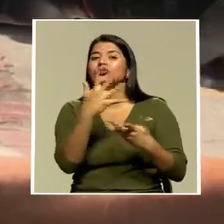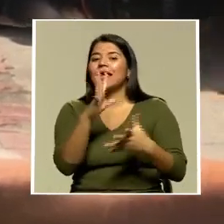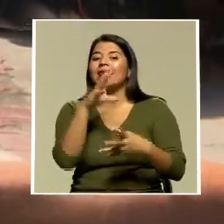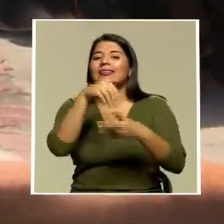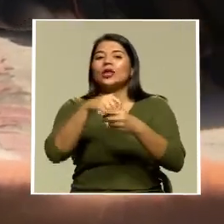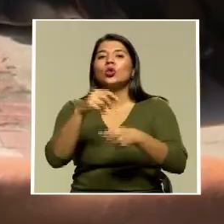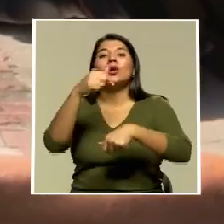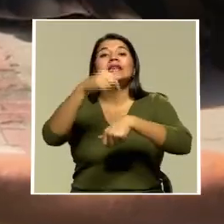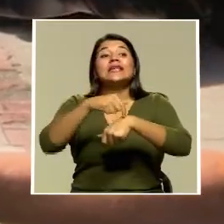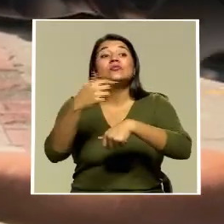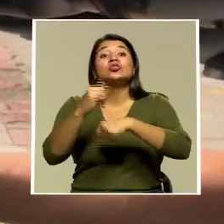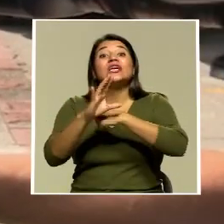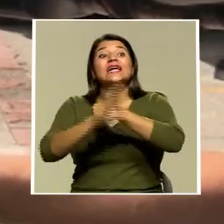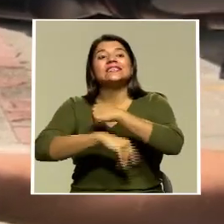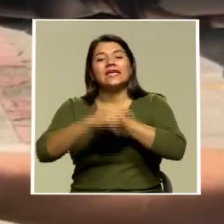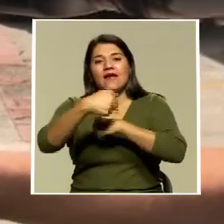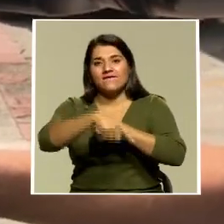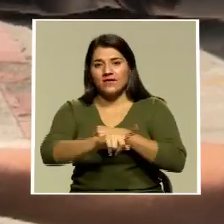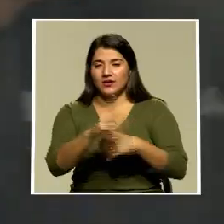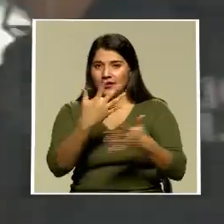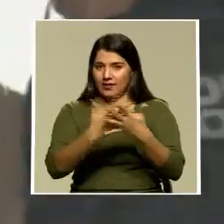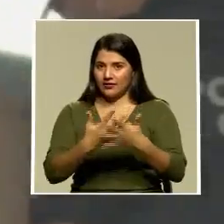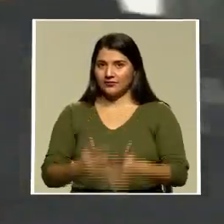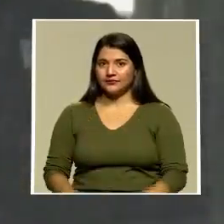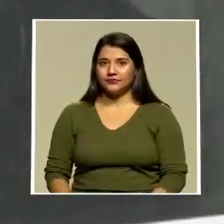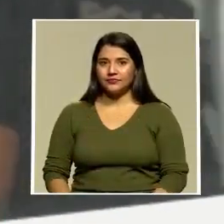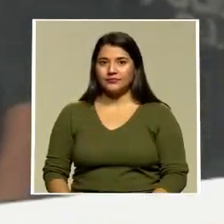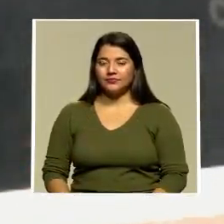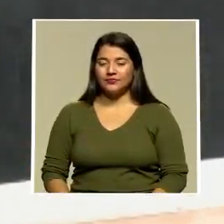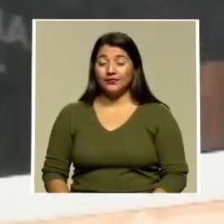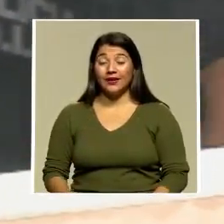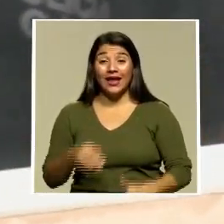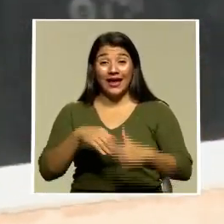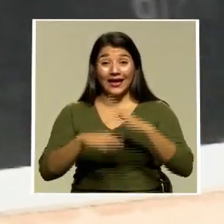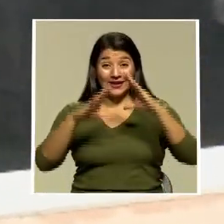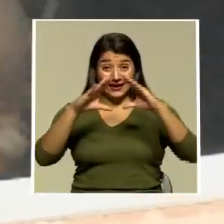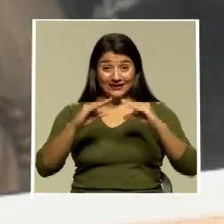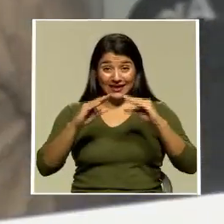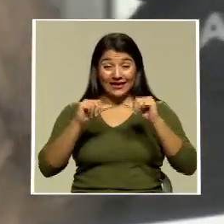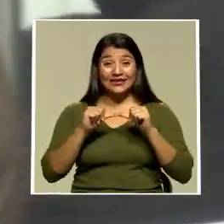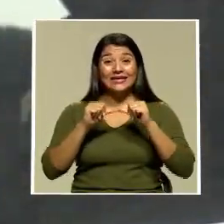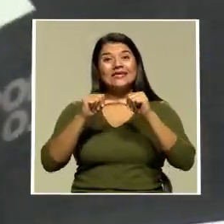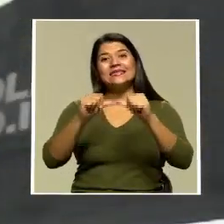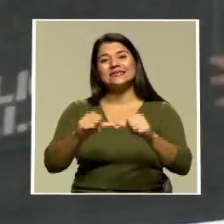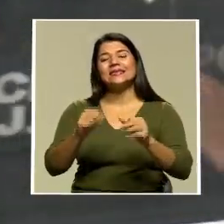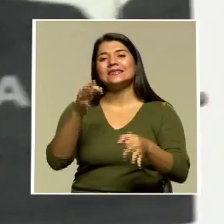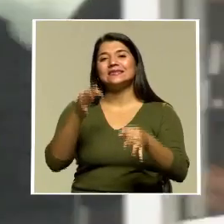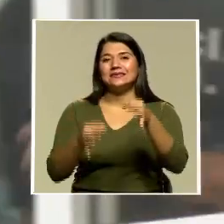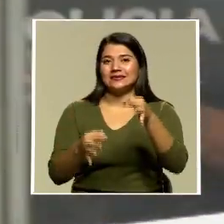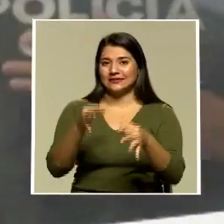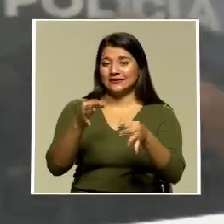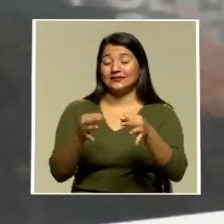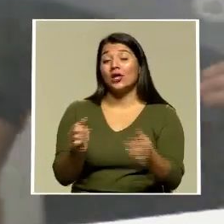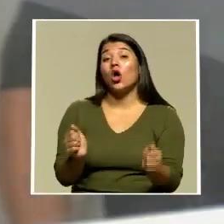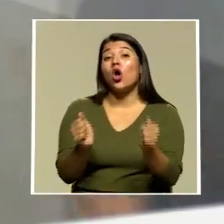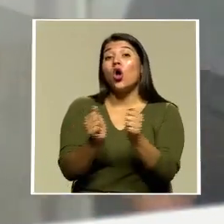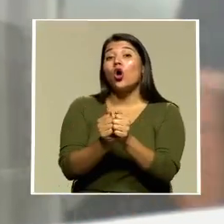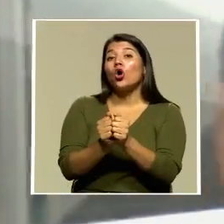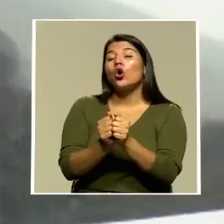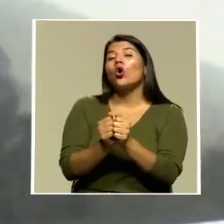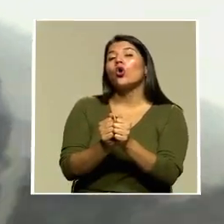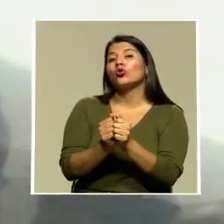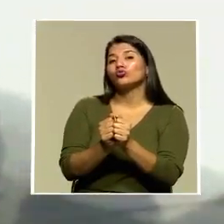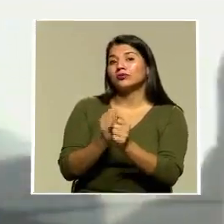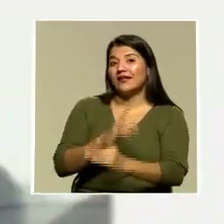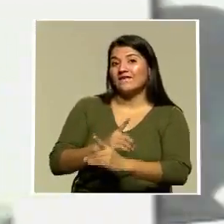estos efectos y así tendrá que ser tramitado. Durante la tarde continuó la audiencia con los alegatos del abogado defensor